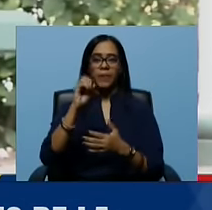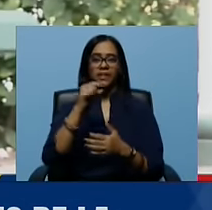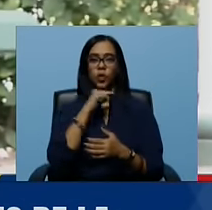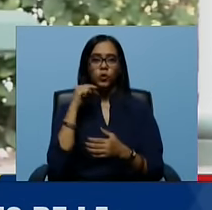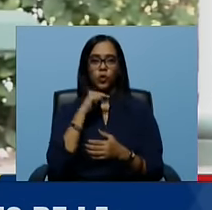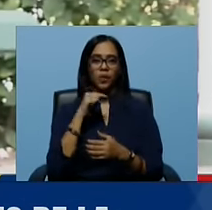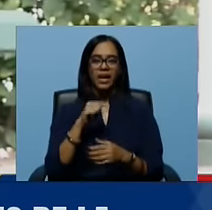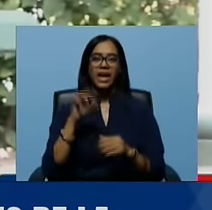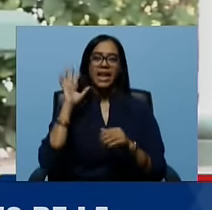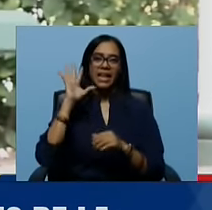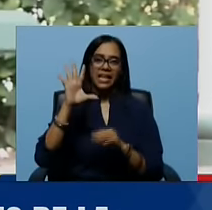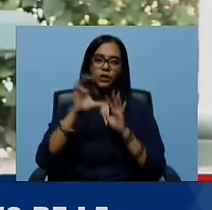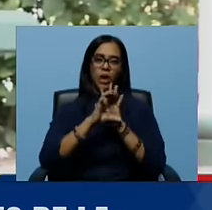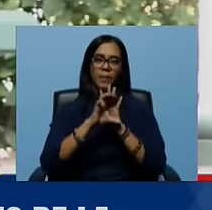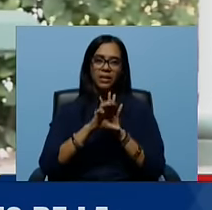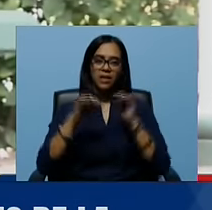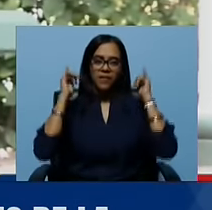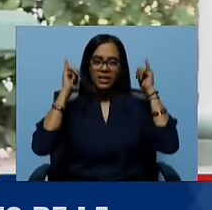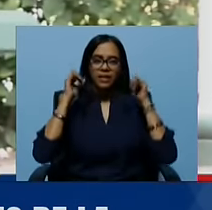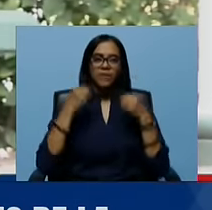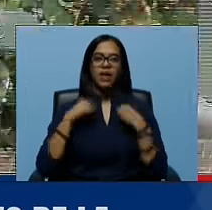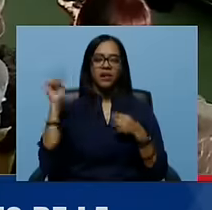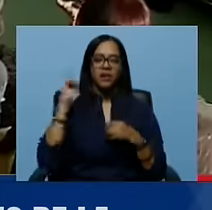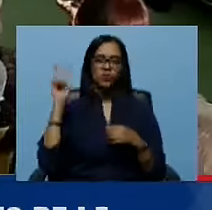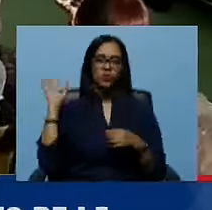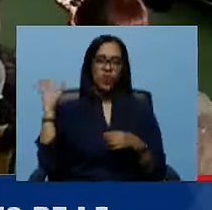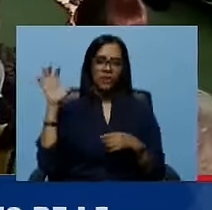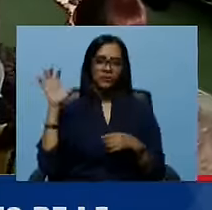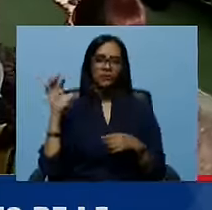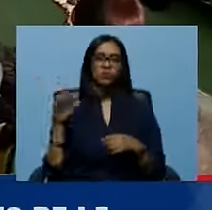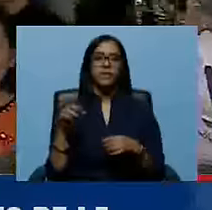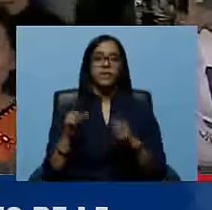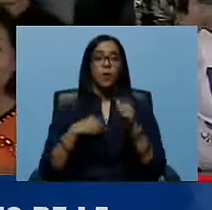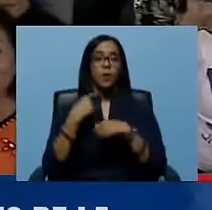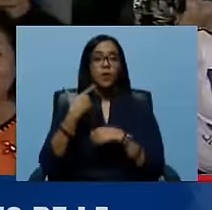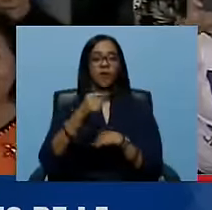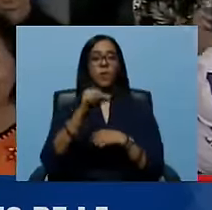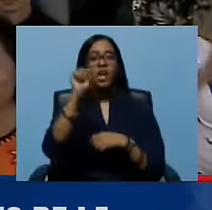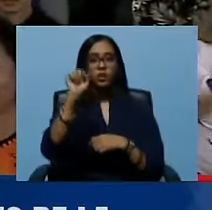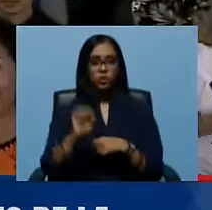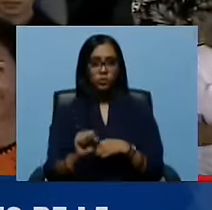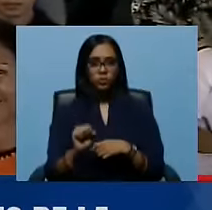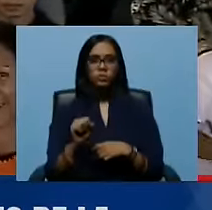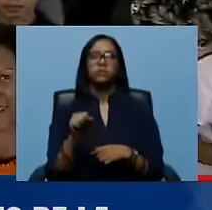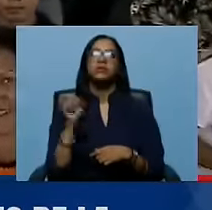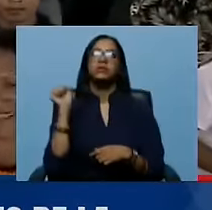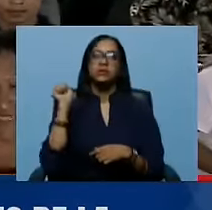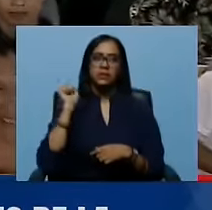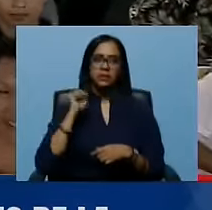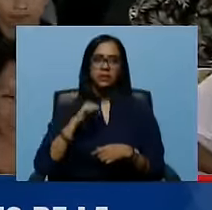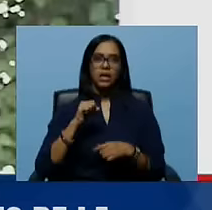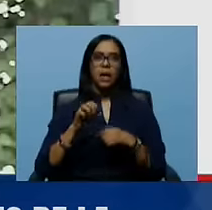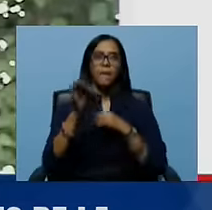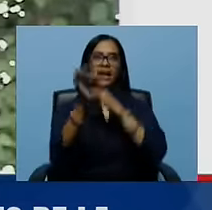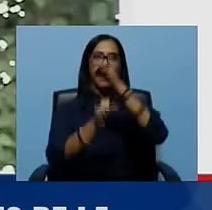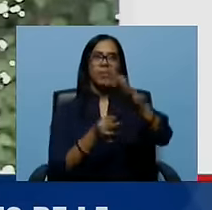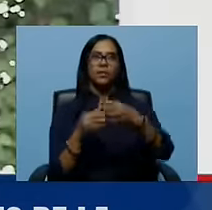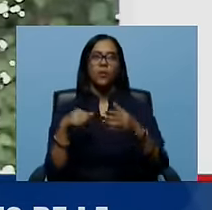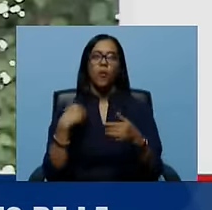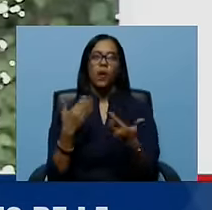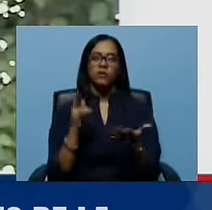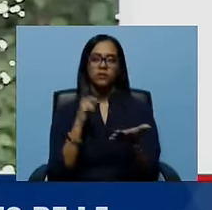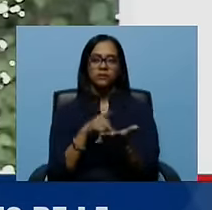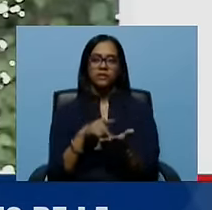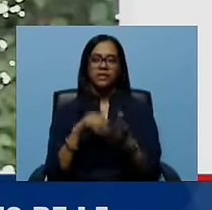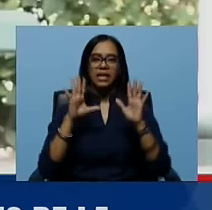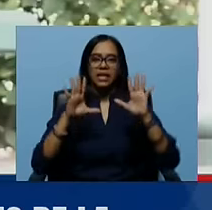capítulo del Festival Mundial Viva Venezuela. O sea, después nos vamos al sur. Correcto. Posteriormente, presidente... Para Amazonas. ¿Cuándo nos vamos para allá?